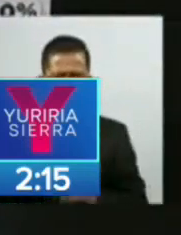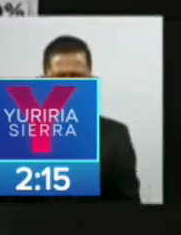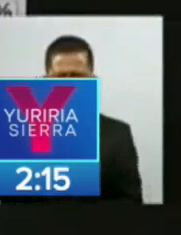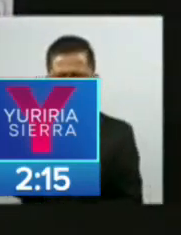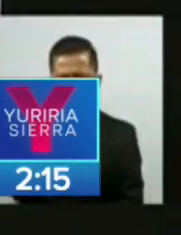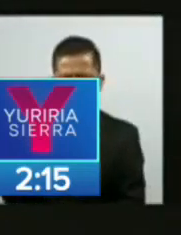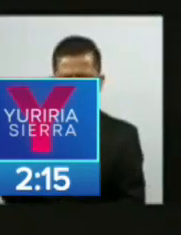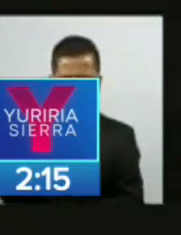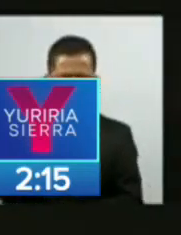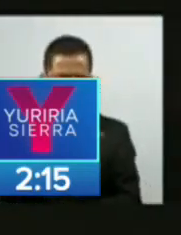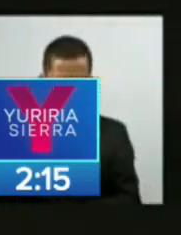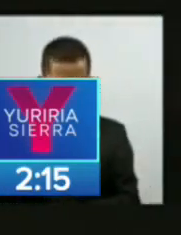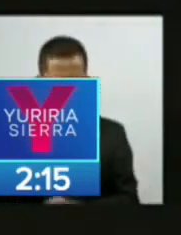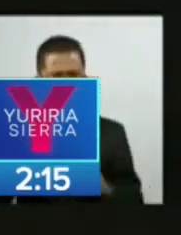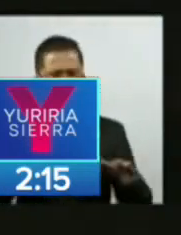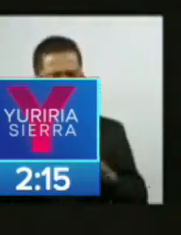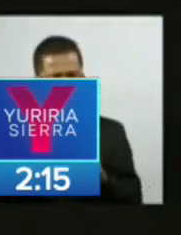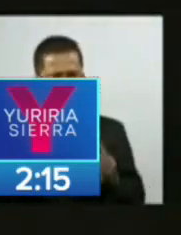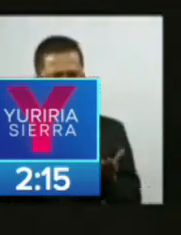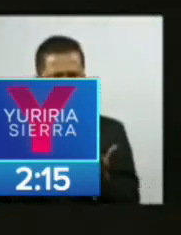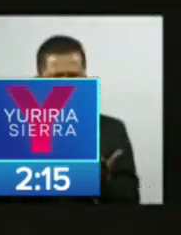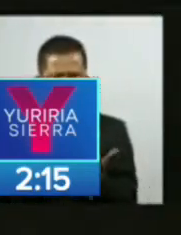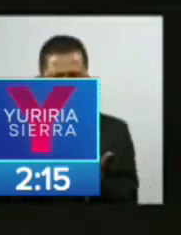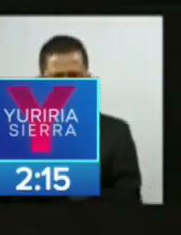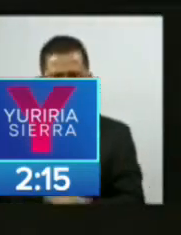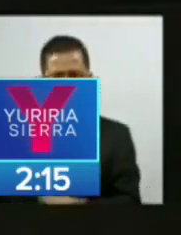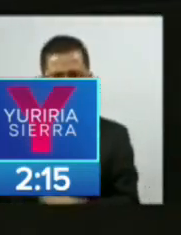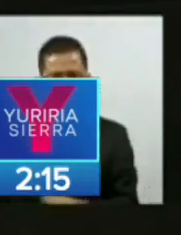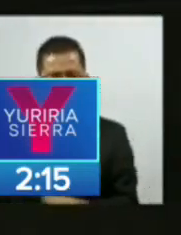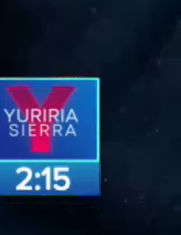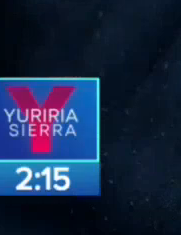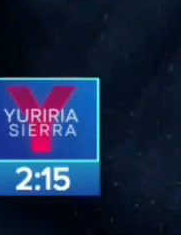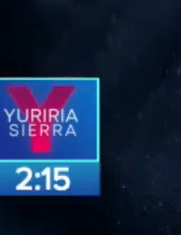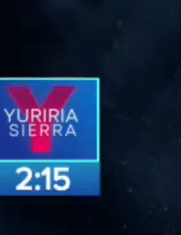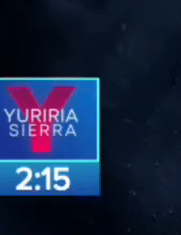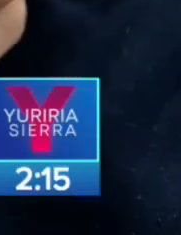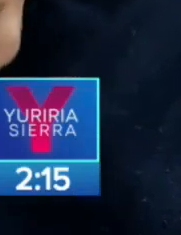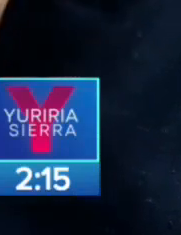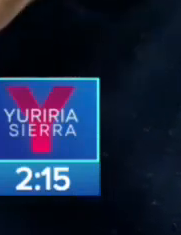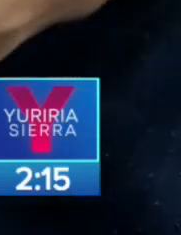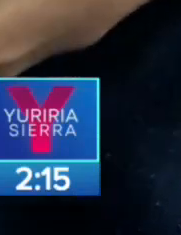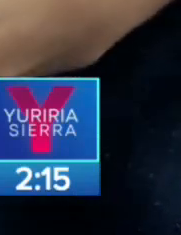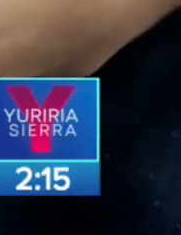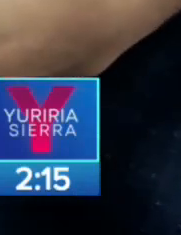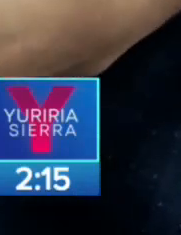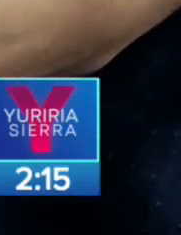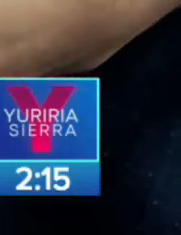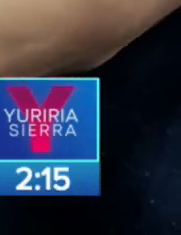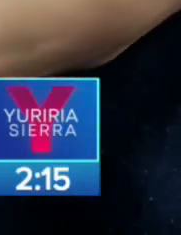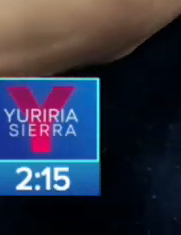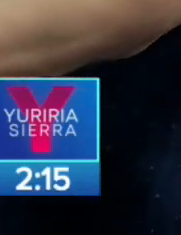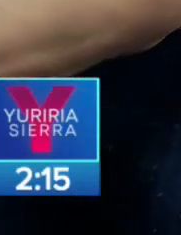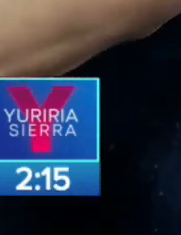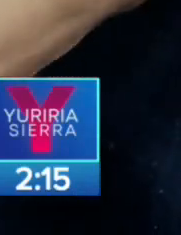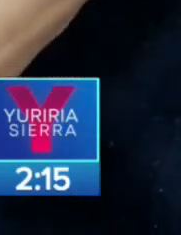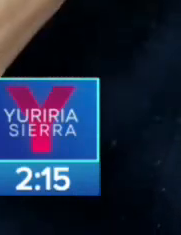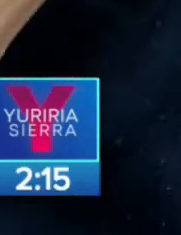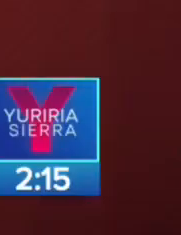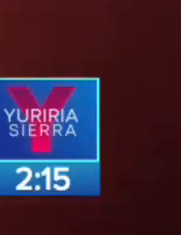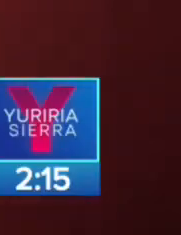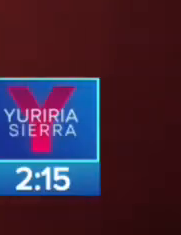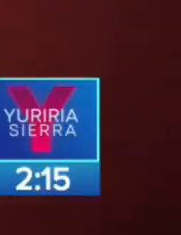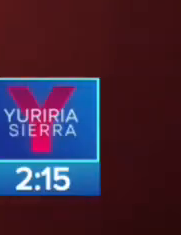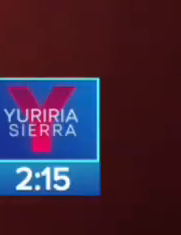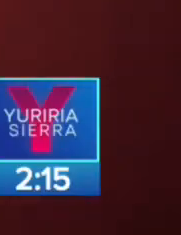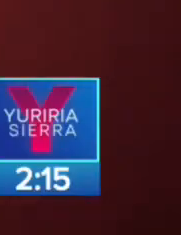de pesos al año por impuestos a la menstruación. Patético, y arrobó ahí a Mario Delgado, tiró línea, pero no se apareció.